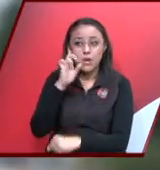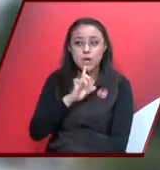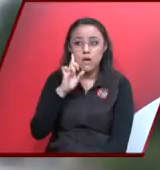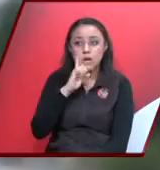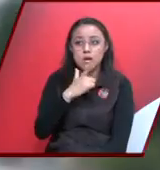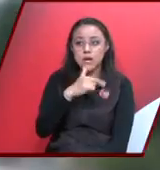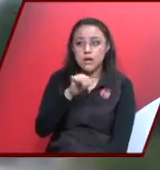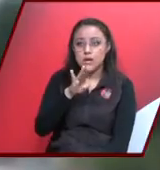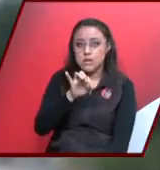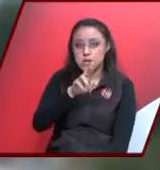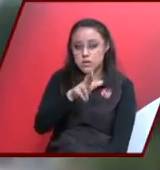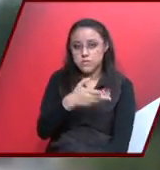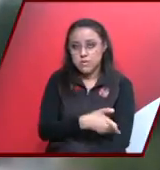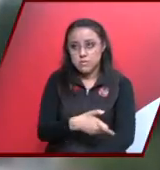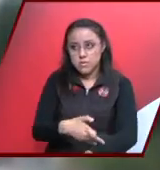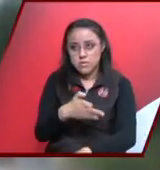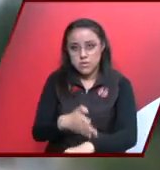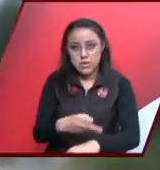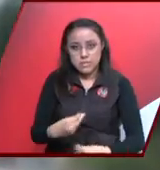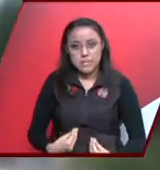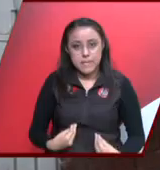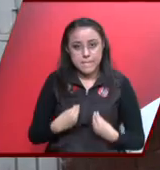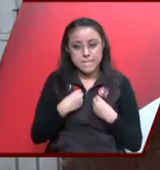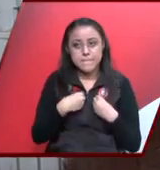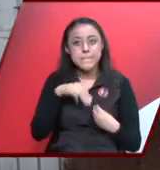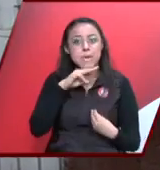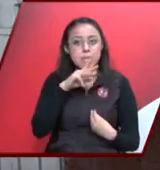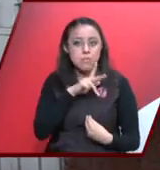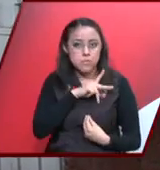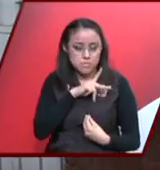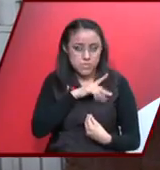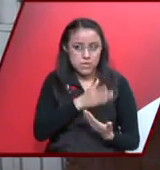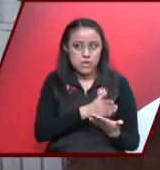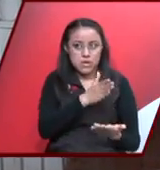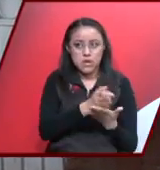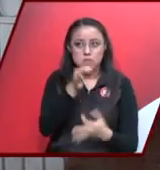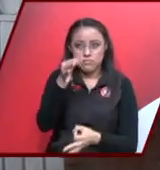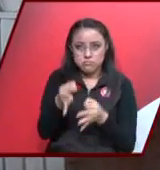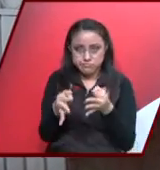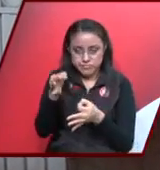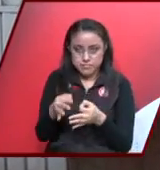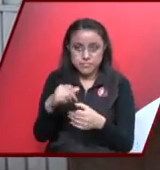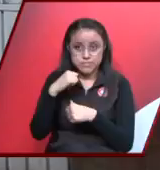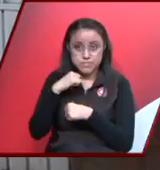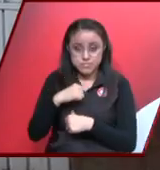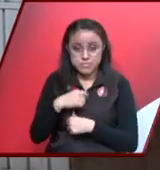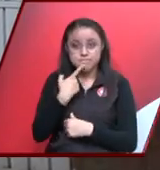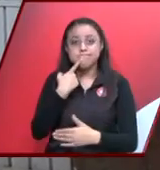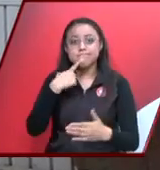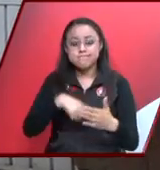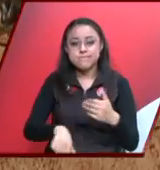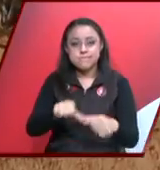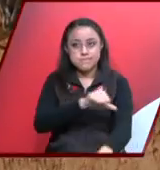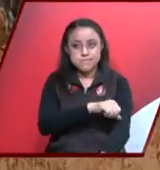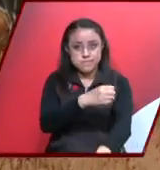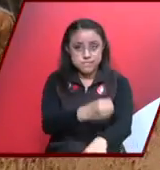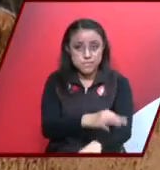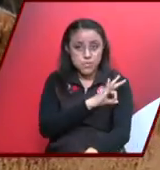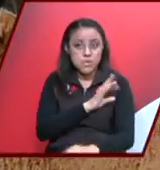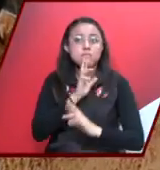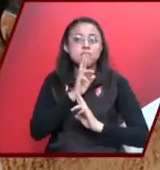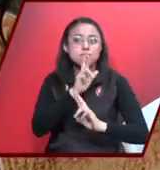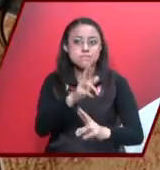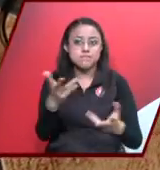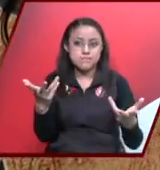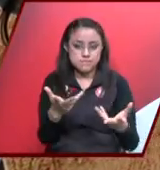y su familia viven en casa de su madre, esperando que la acción legal que realizó en la fiscalía en Álvaro Obregón proceda de alguna